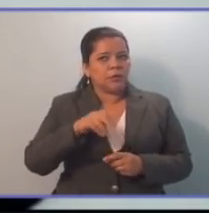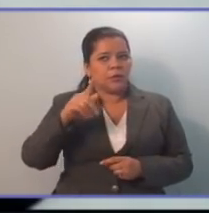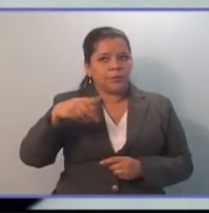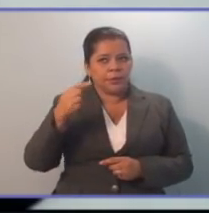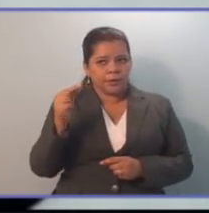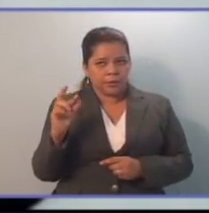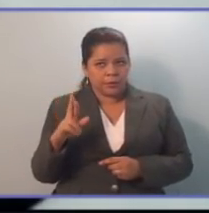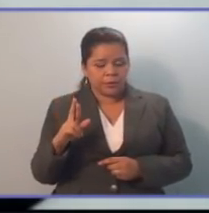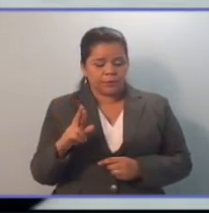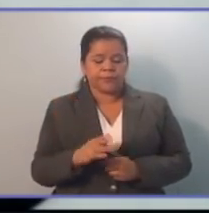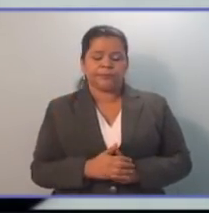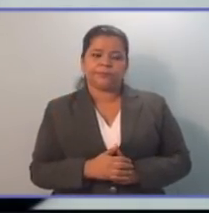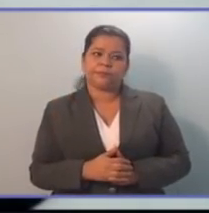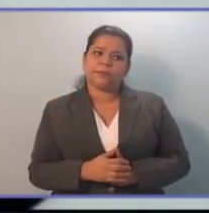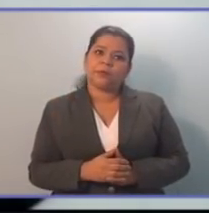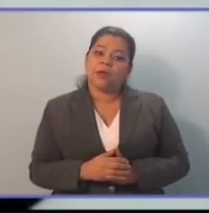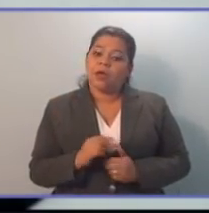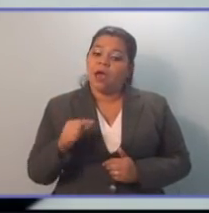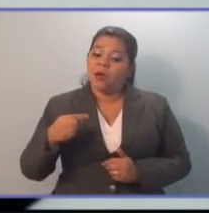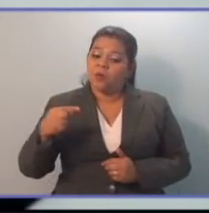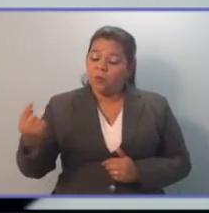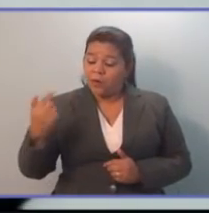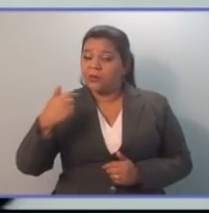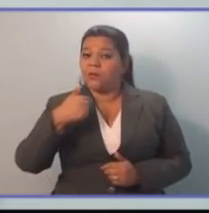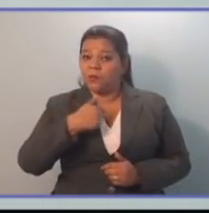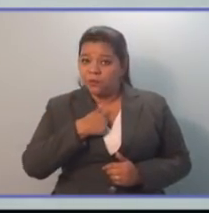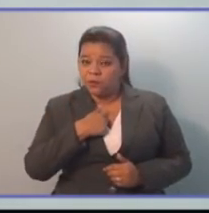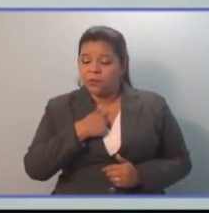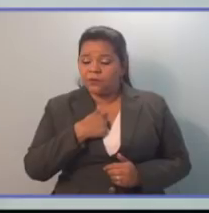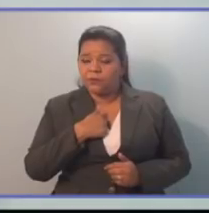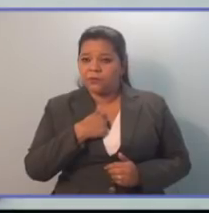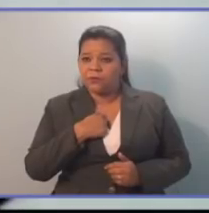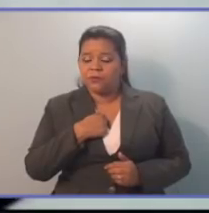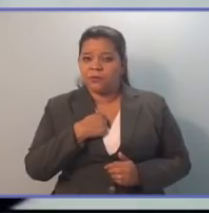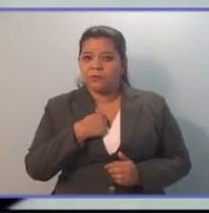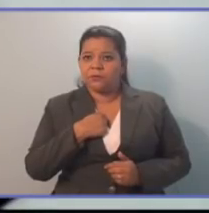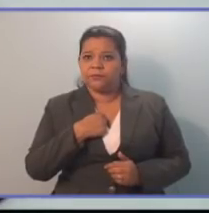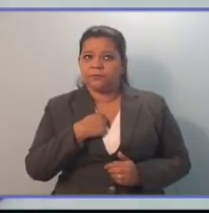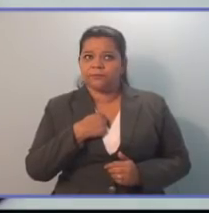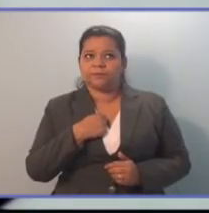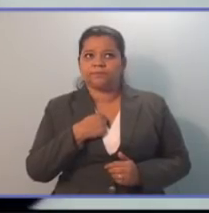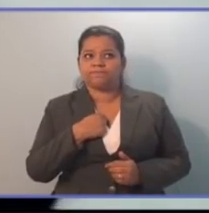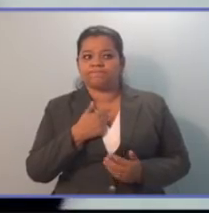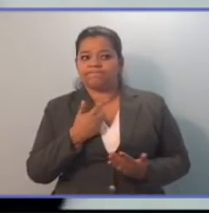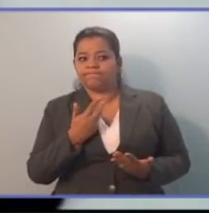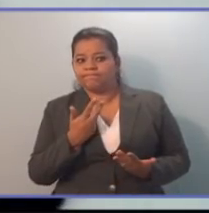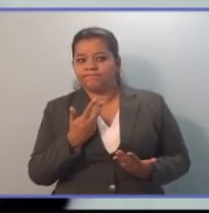Procuraduría. Es cuando me he atrevido a